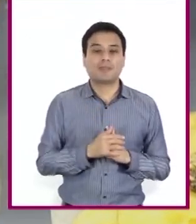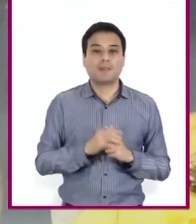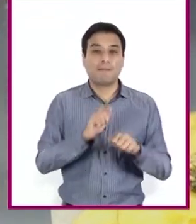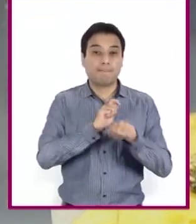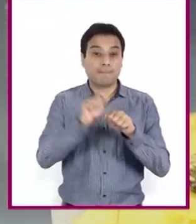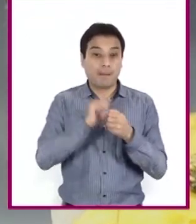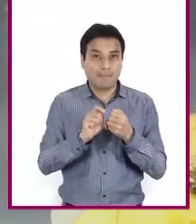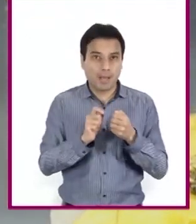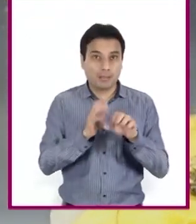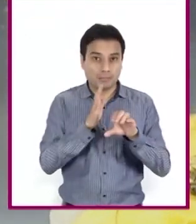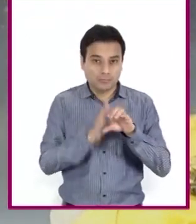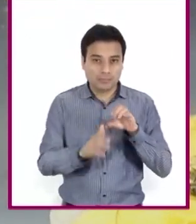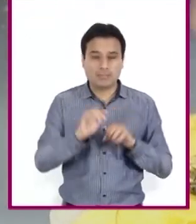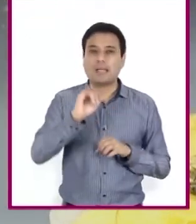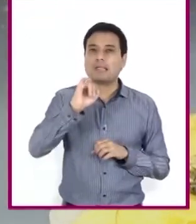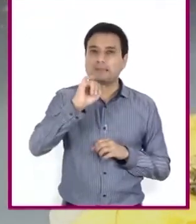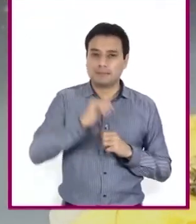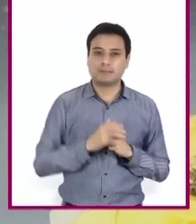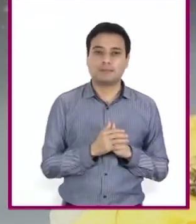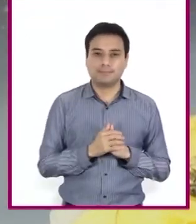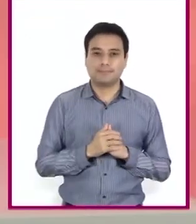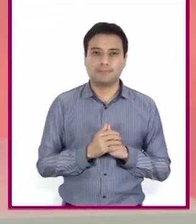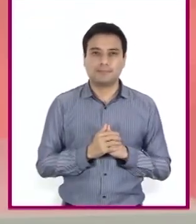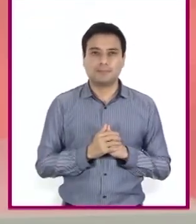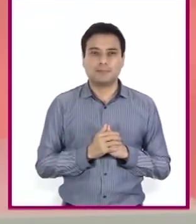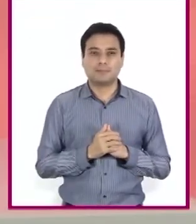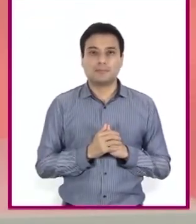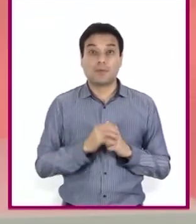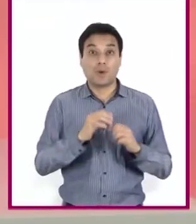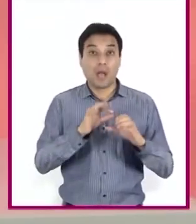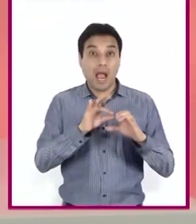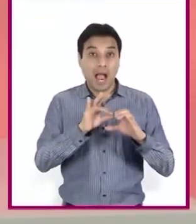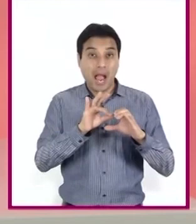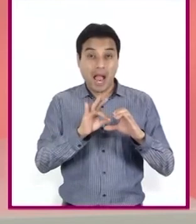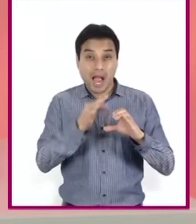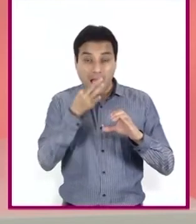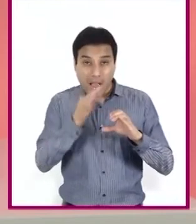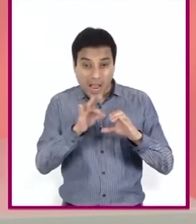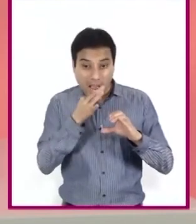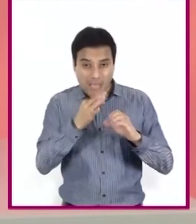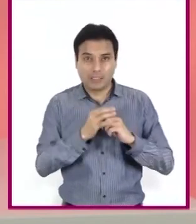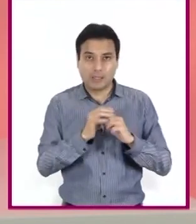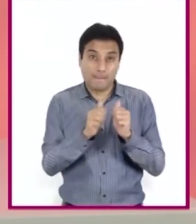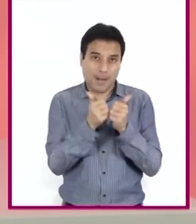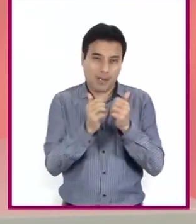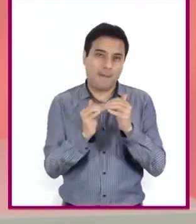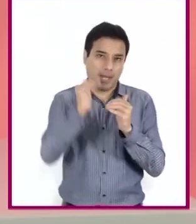sí, pero es menor que las papitas fritas y que el pan.